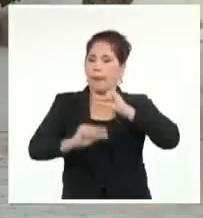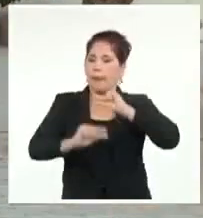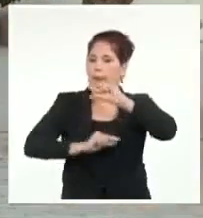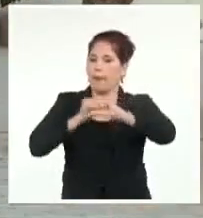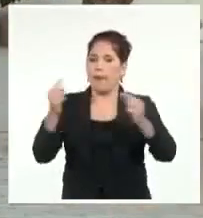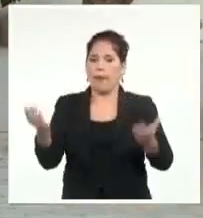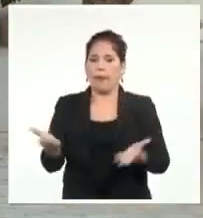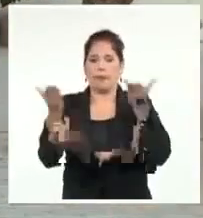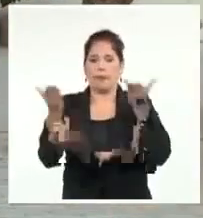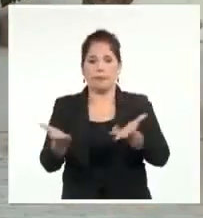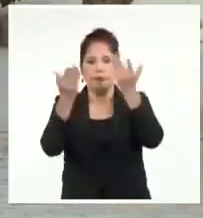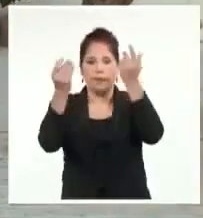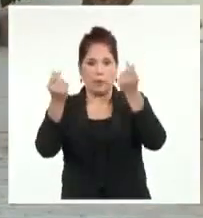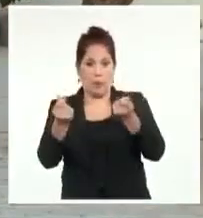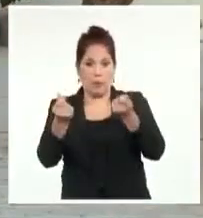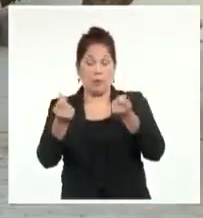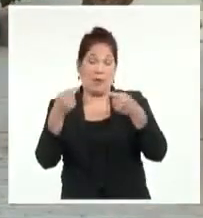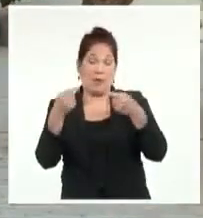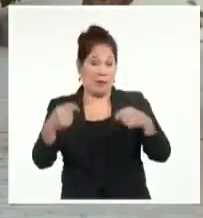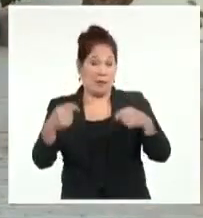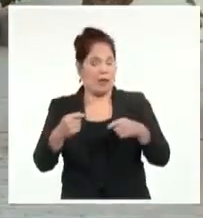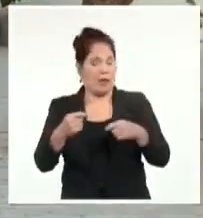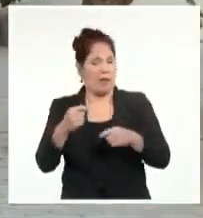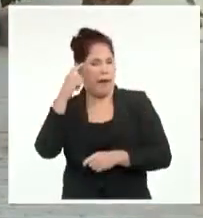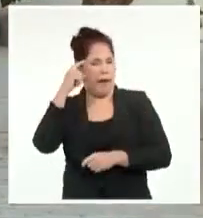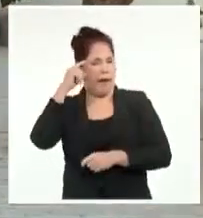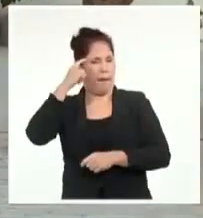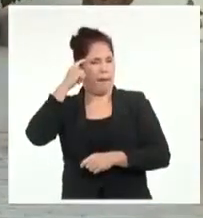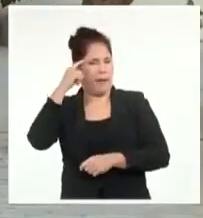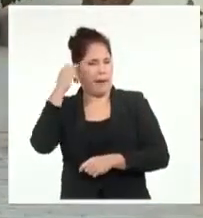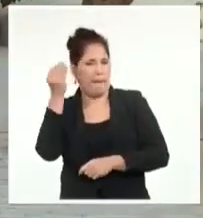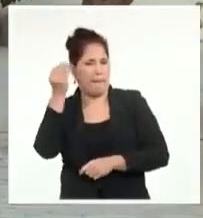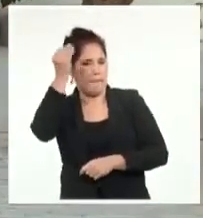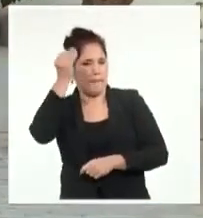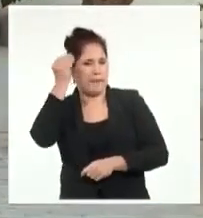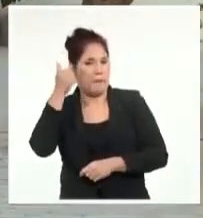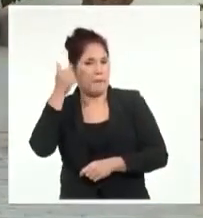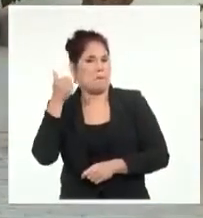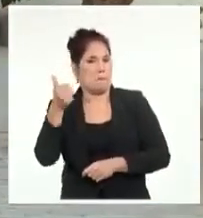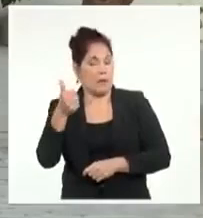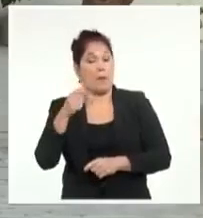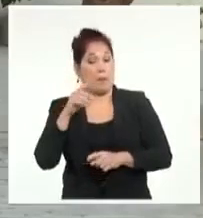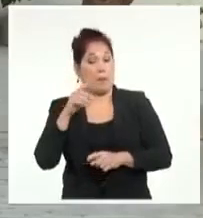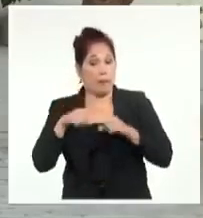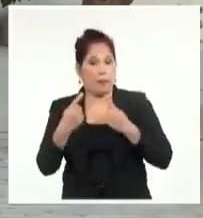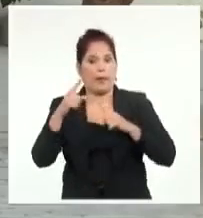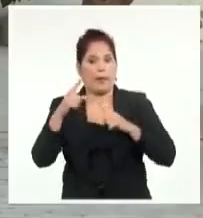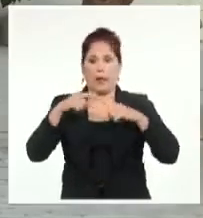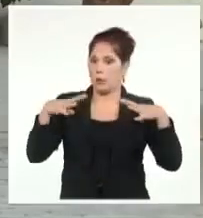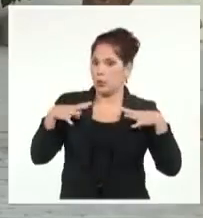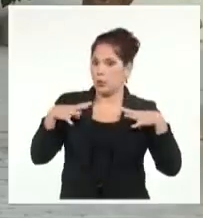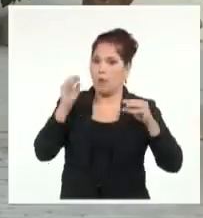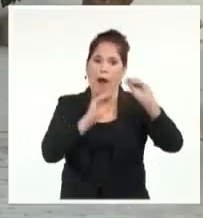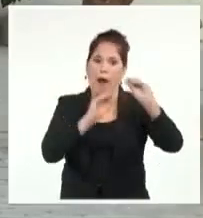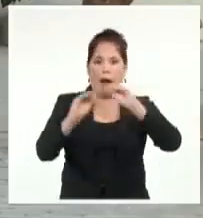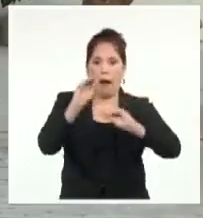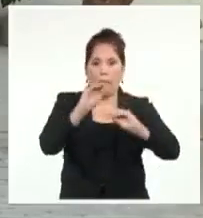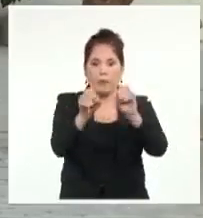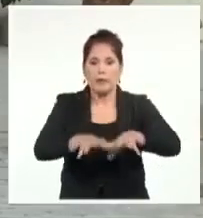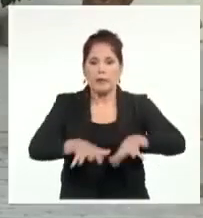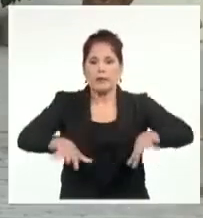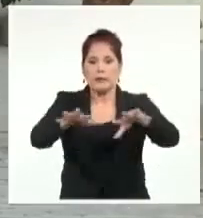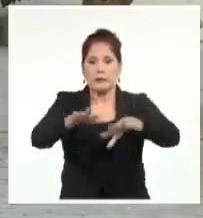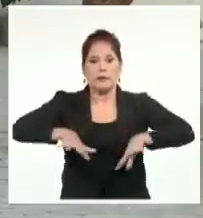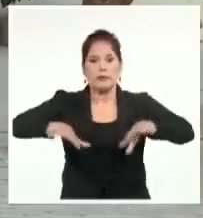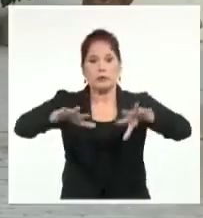recuperación deberán confluir talento, audacia y carácter proactivo, de manera que puedan introducirse ajustes en el contexto de las